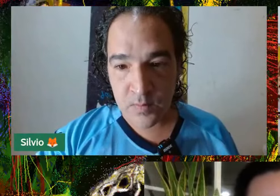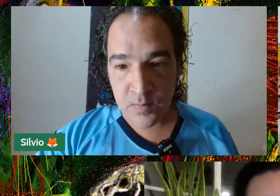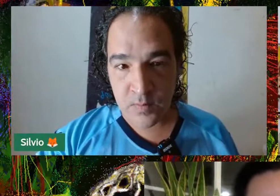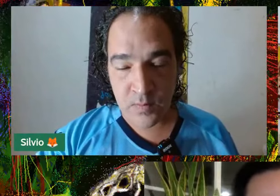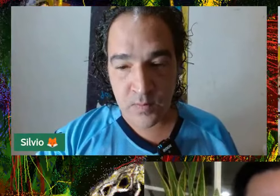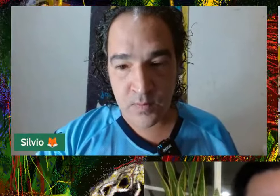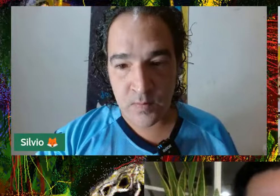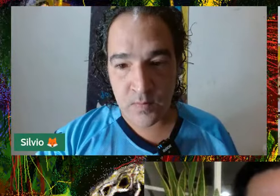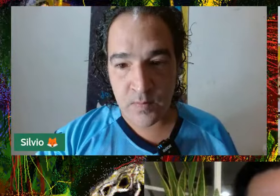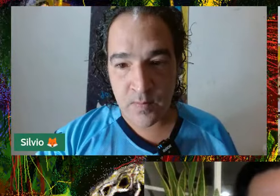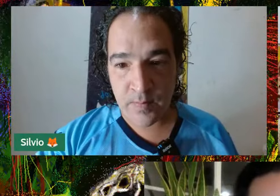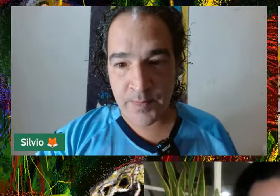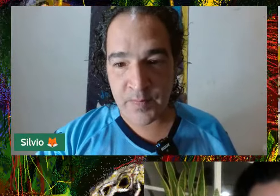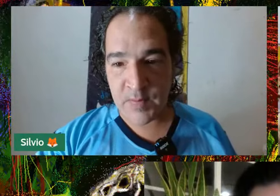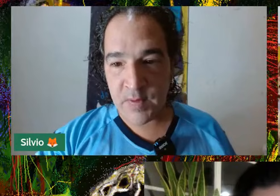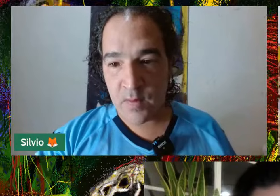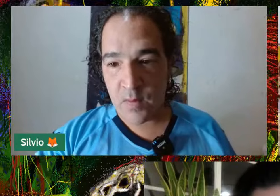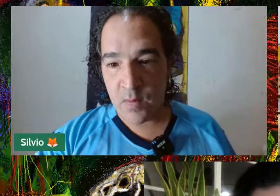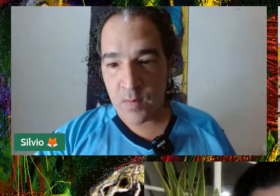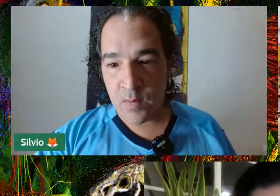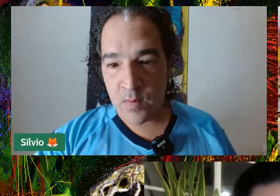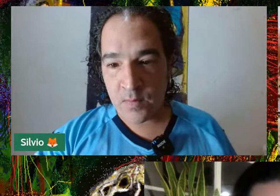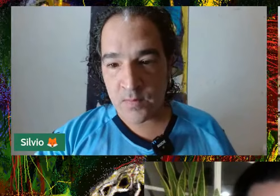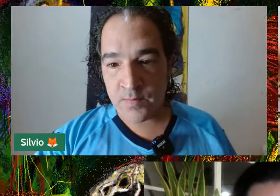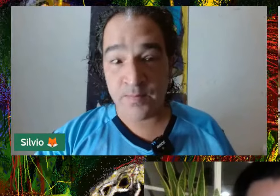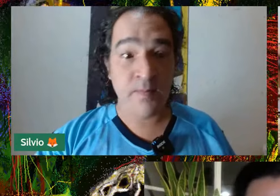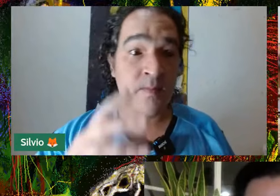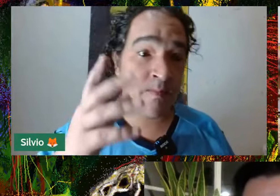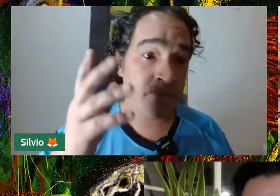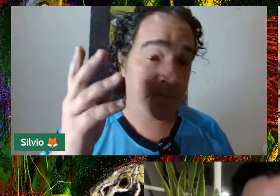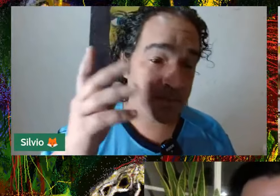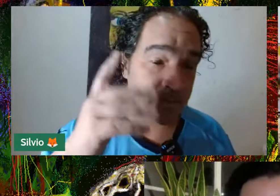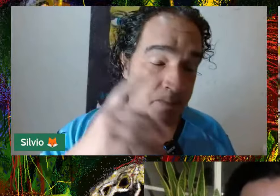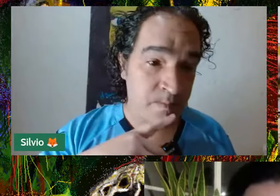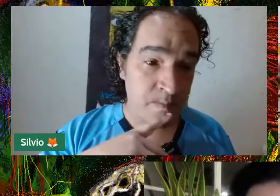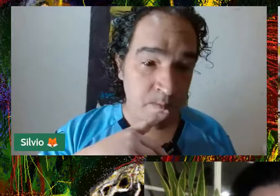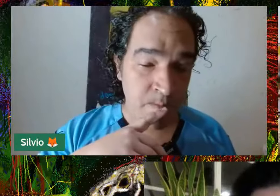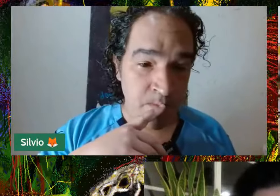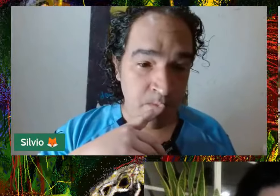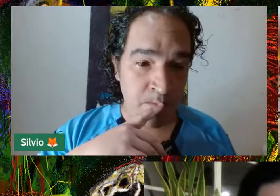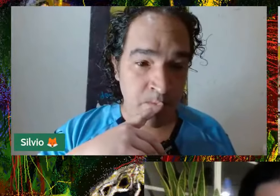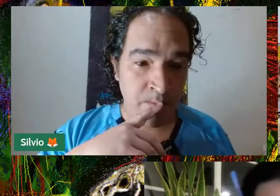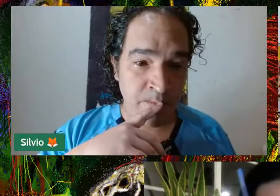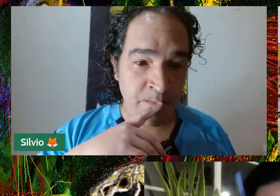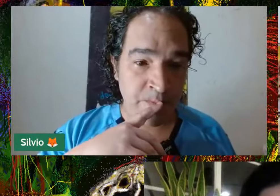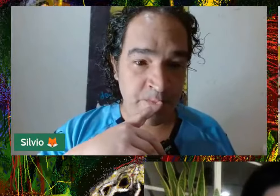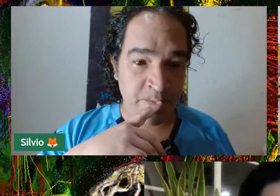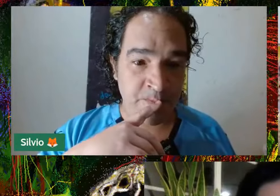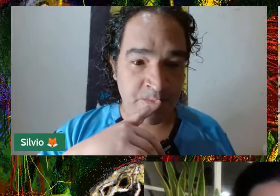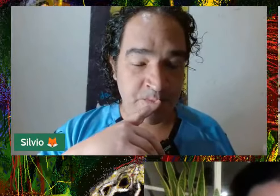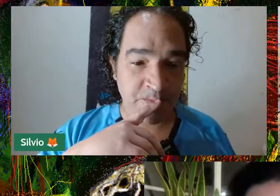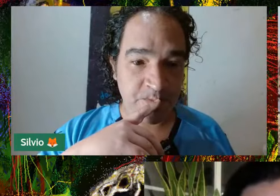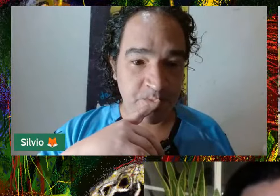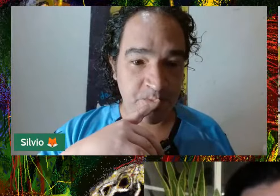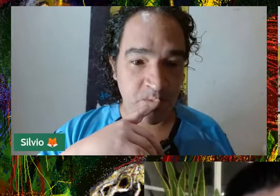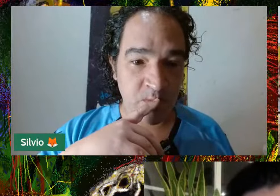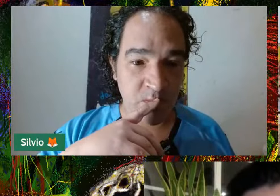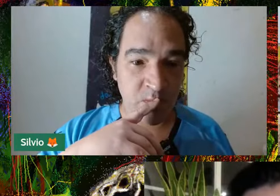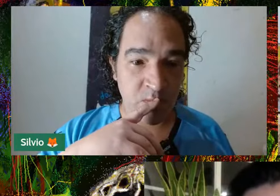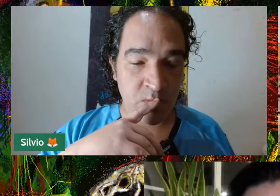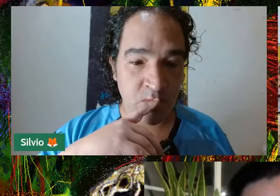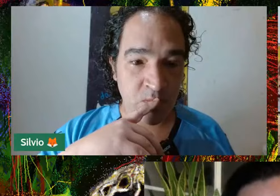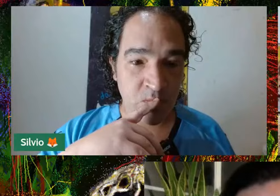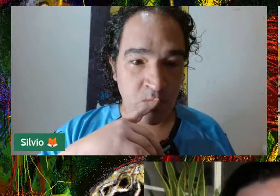y la nostalgia por la bandera roja, cuando Petro visitó China, ¿no se le ocurrió decirle a Xi